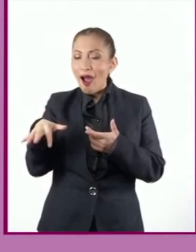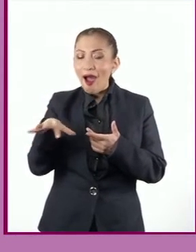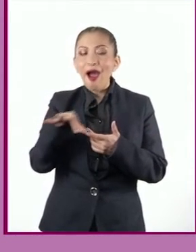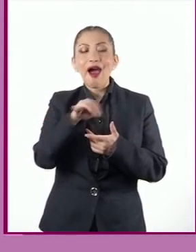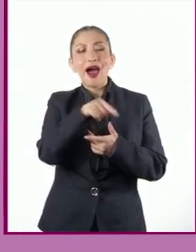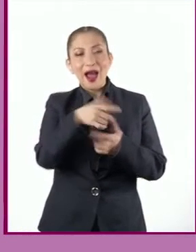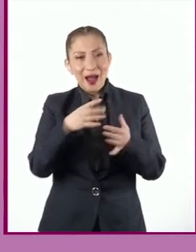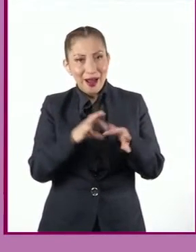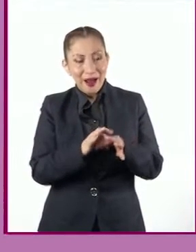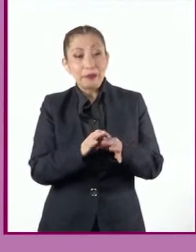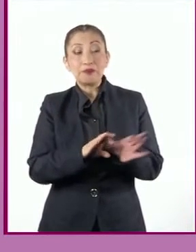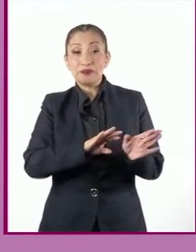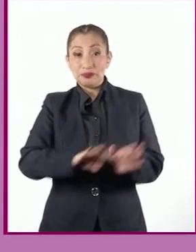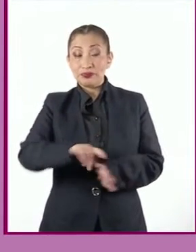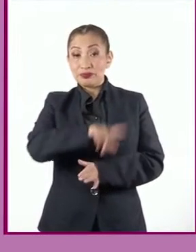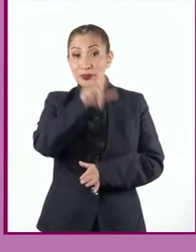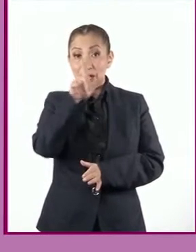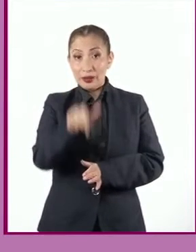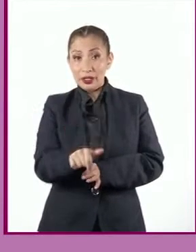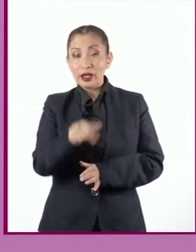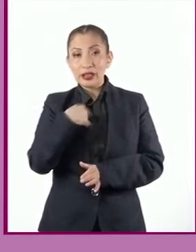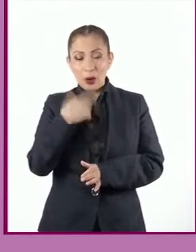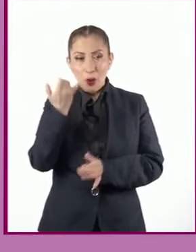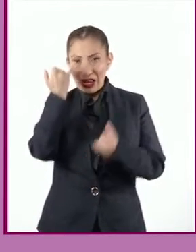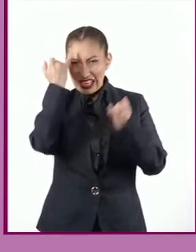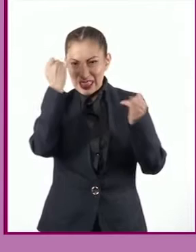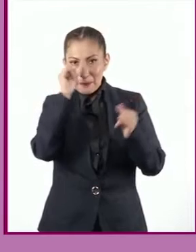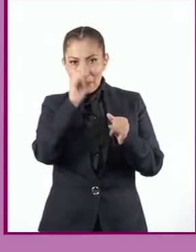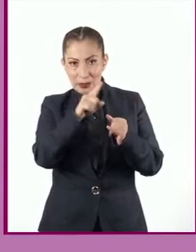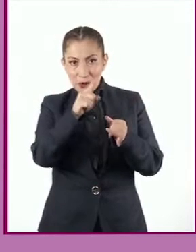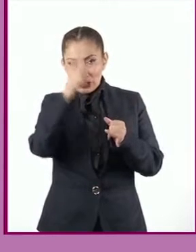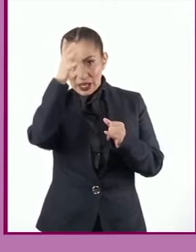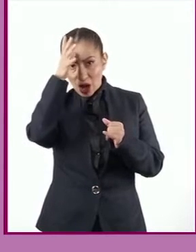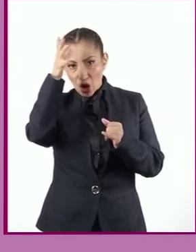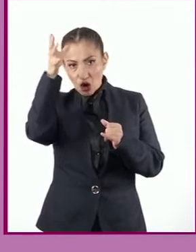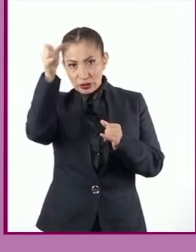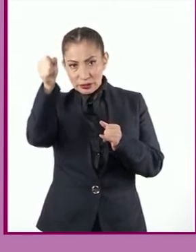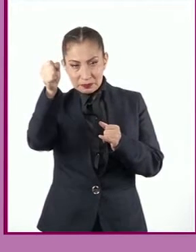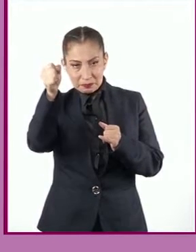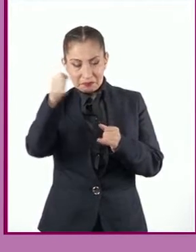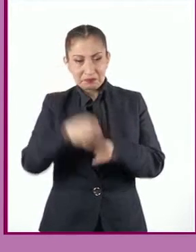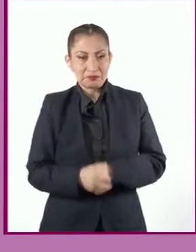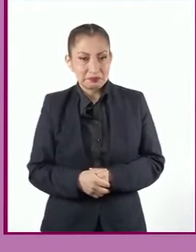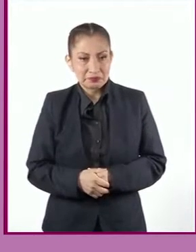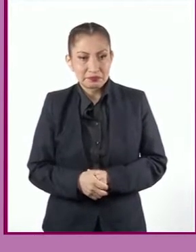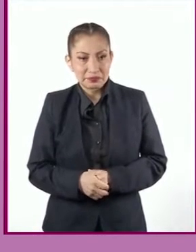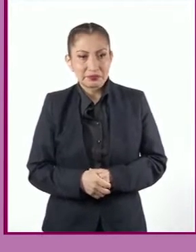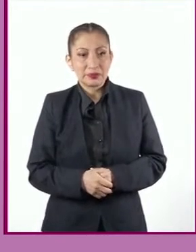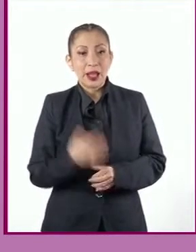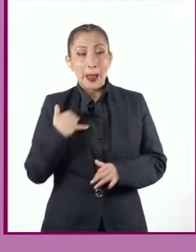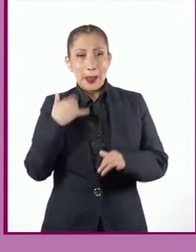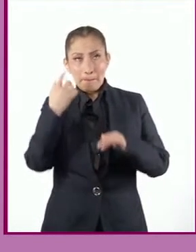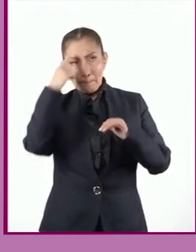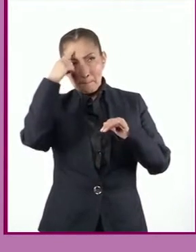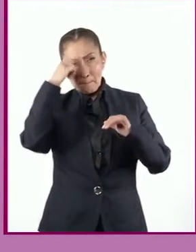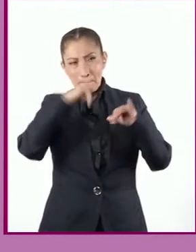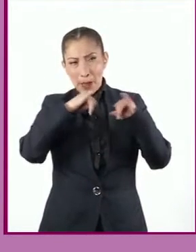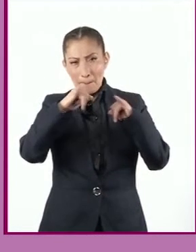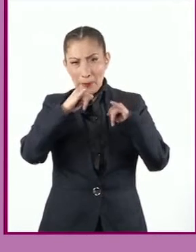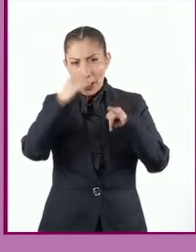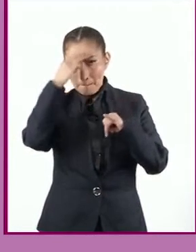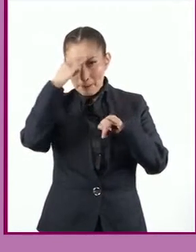aspectos. Luego, recuperen ideas y conceptos en mapas